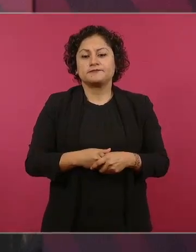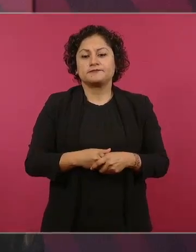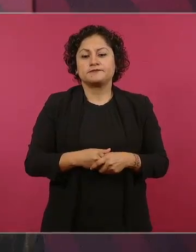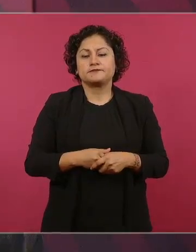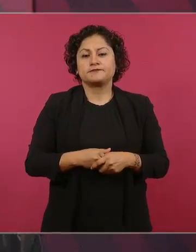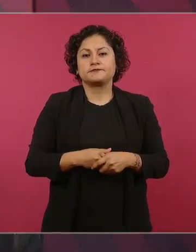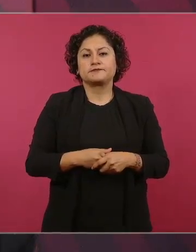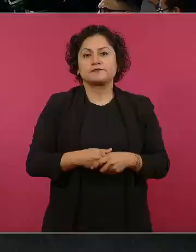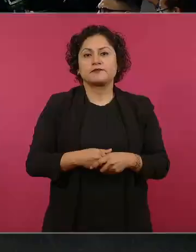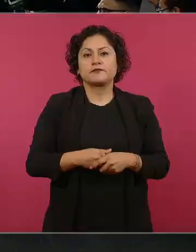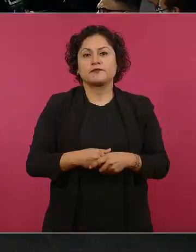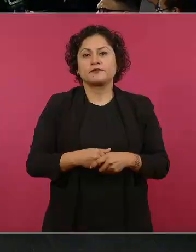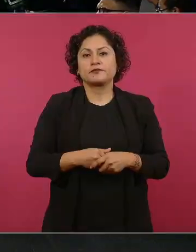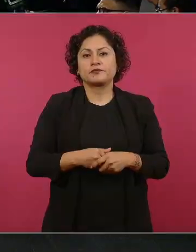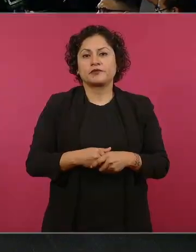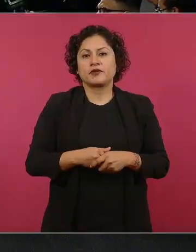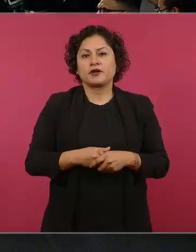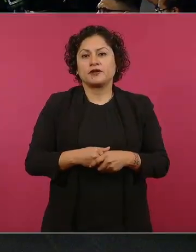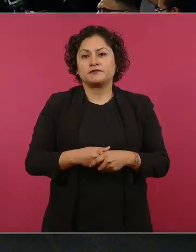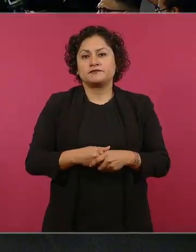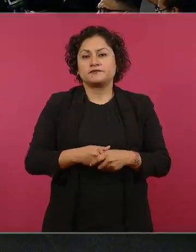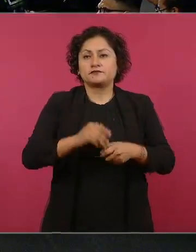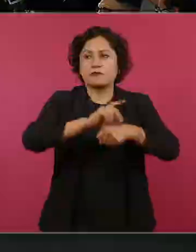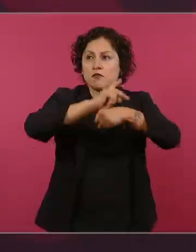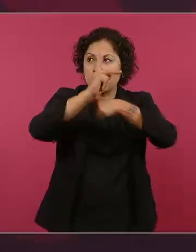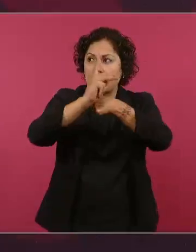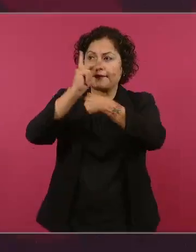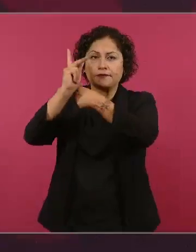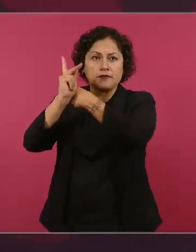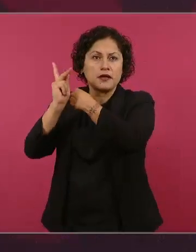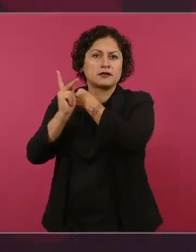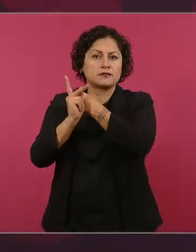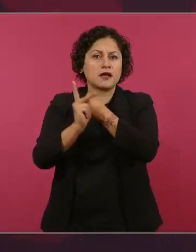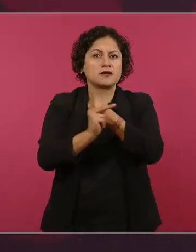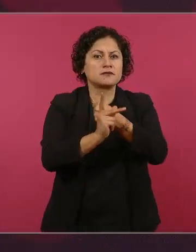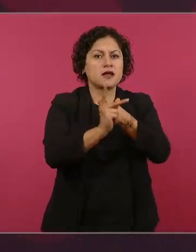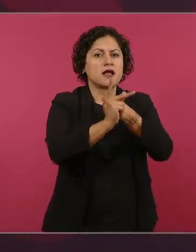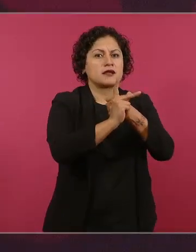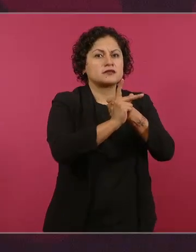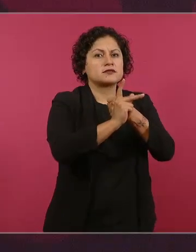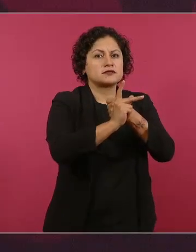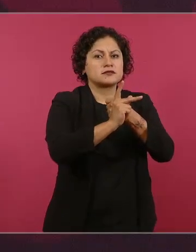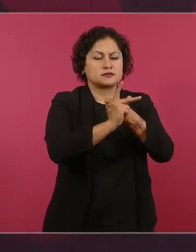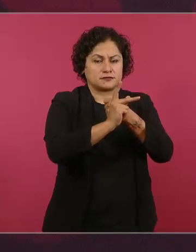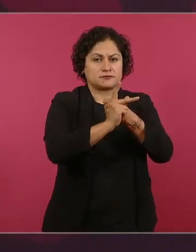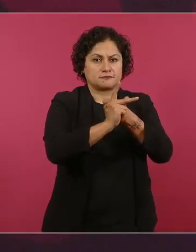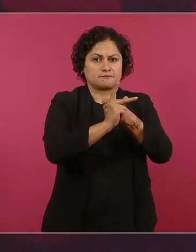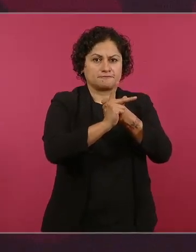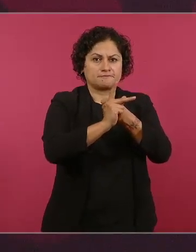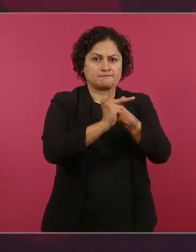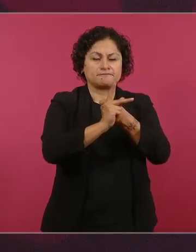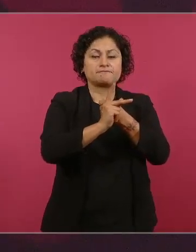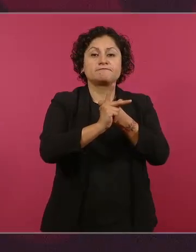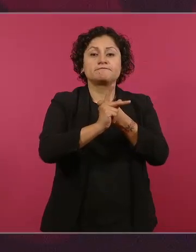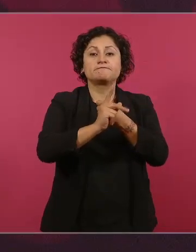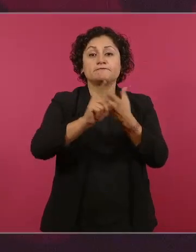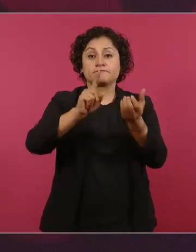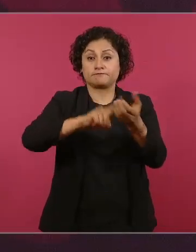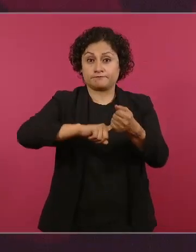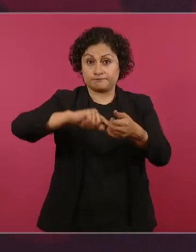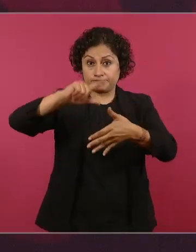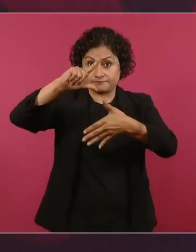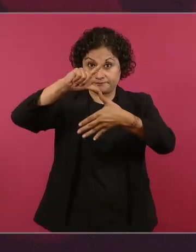políticas respetuosas de los países de América Latina por parte del gobierno de Estados